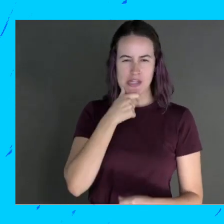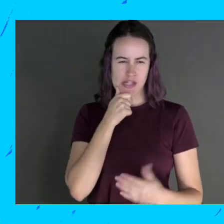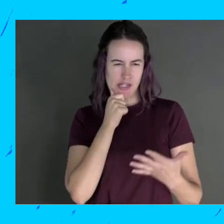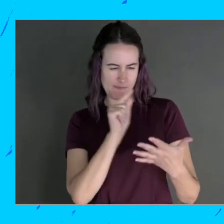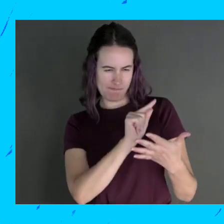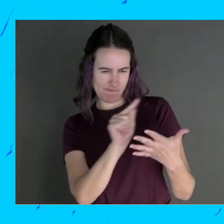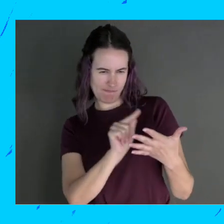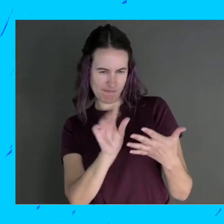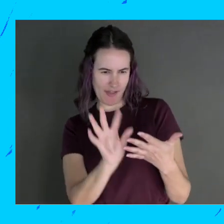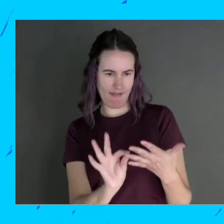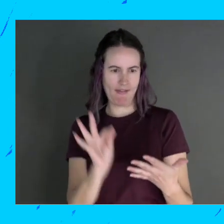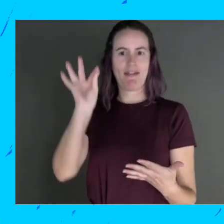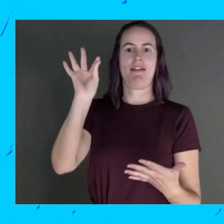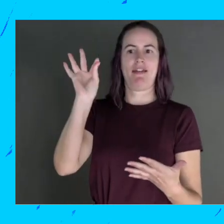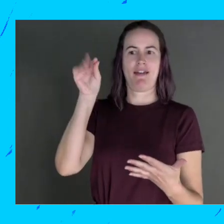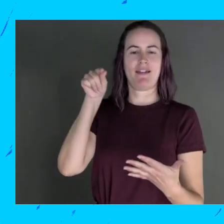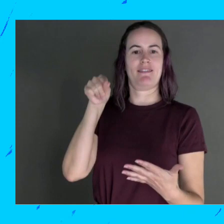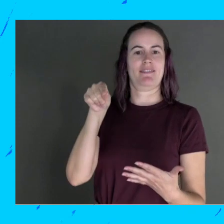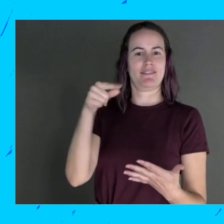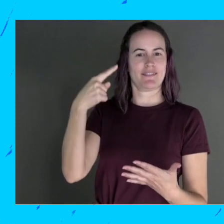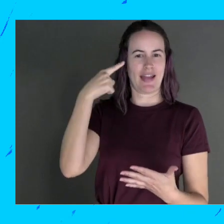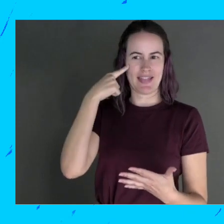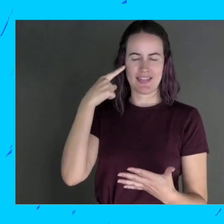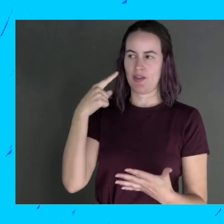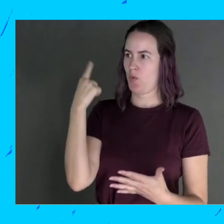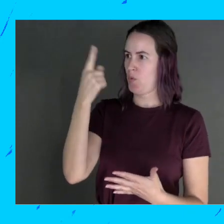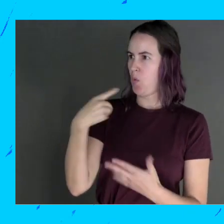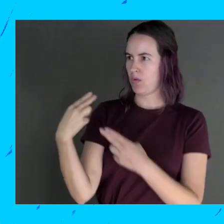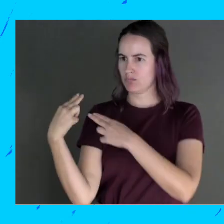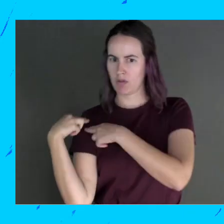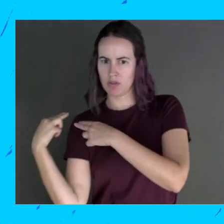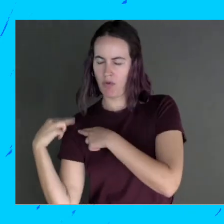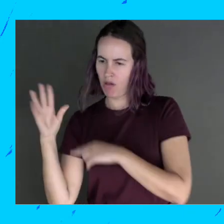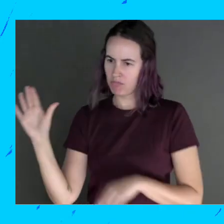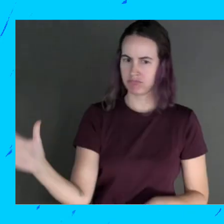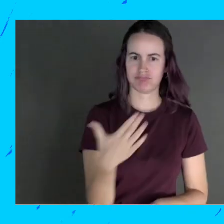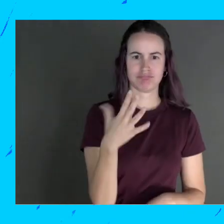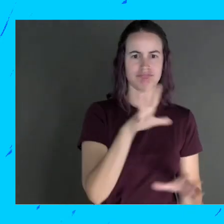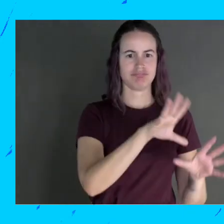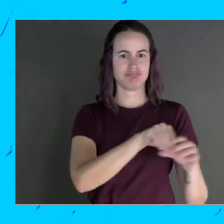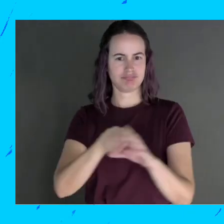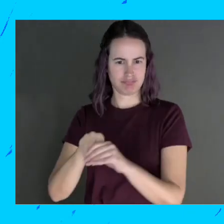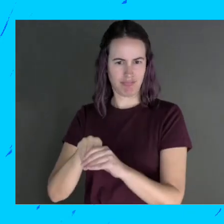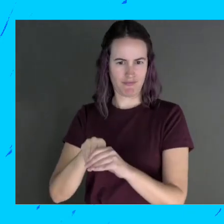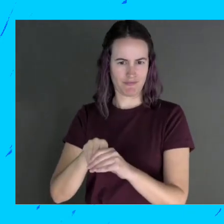tuviera que escoger un punto, me parece esta relación entre las partes